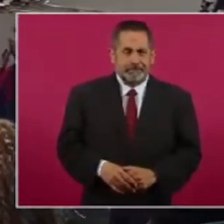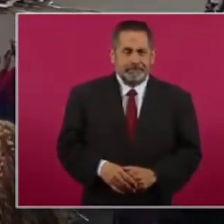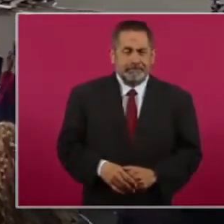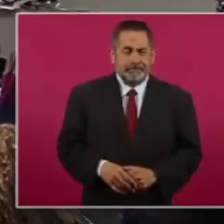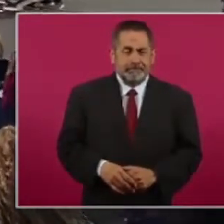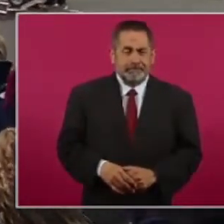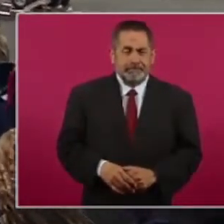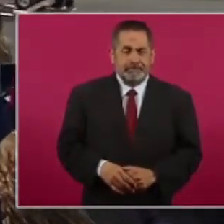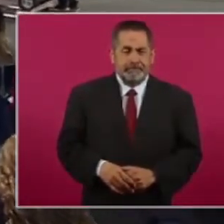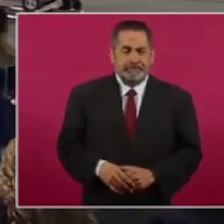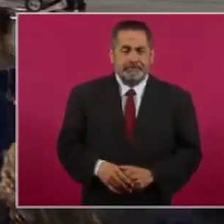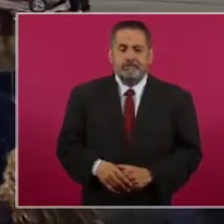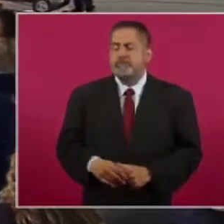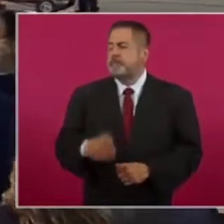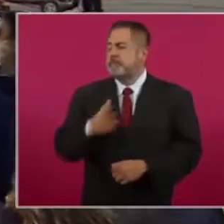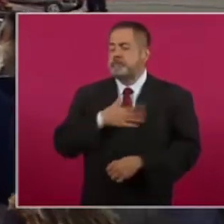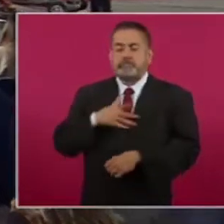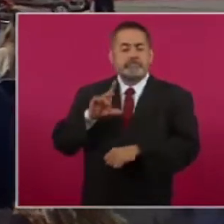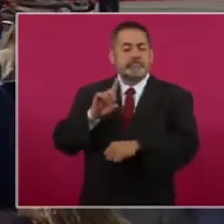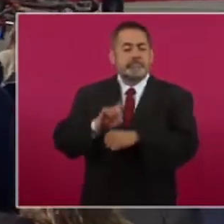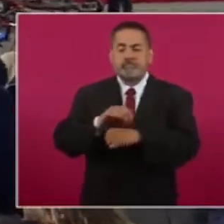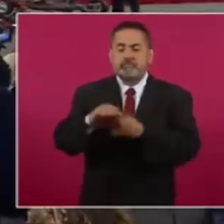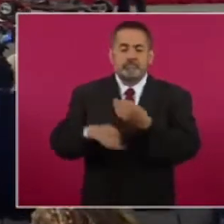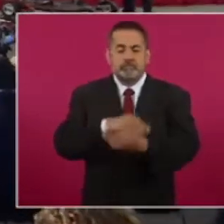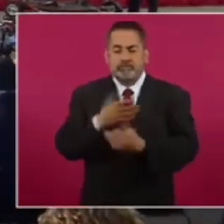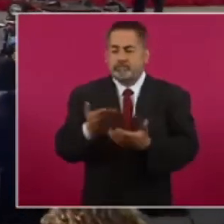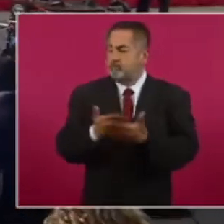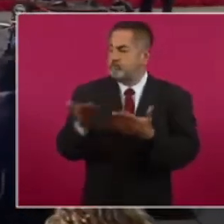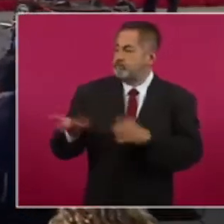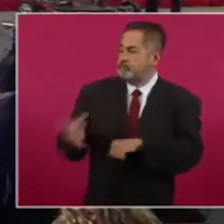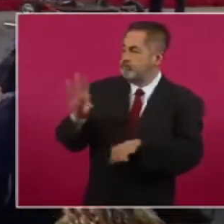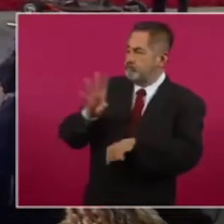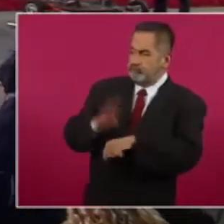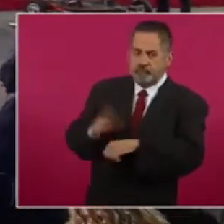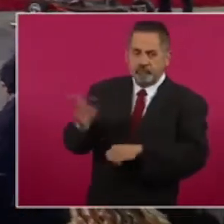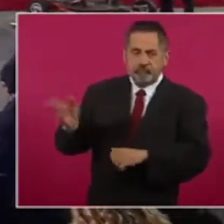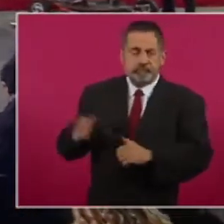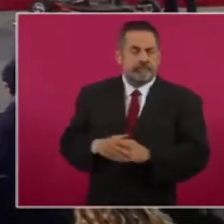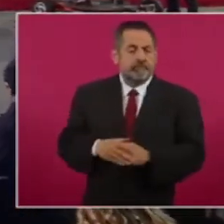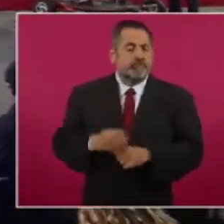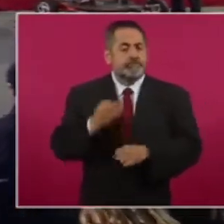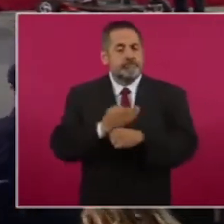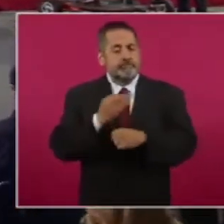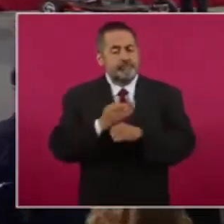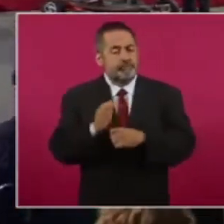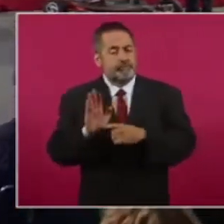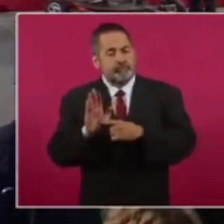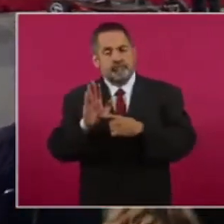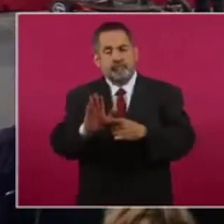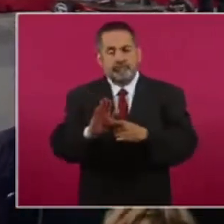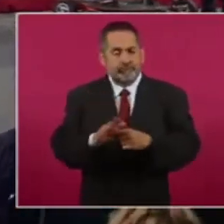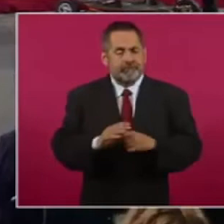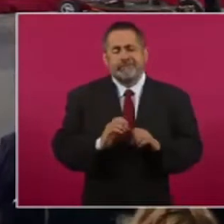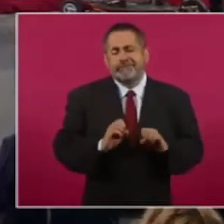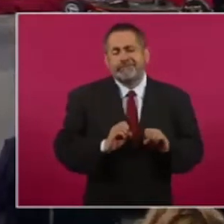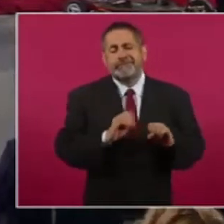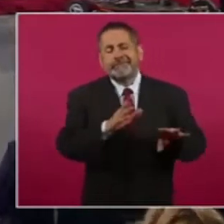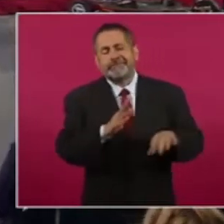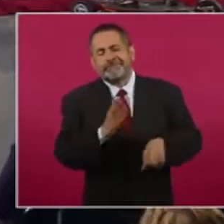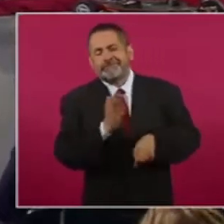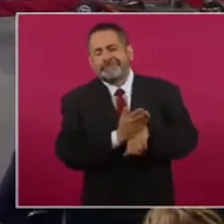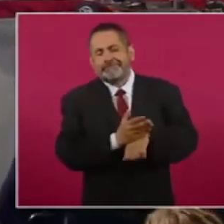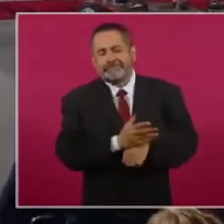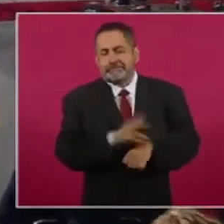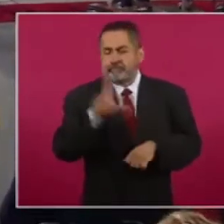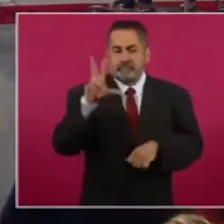presidente. Muy buenos días a todas y a todos. Con su permiso, señor presidente, vamos a presentar Cero Impunidad, No